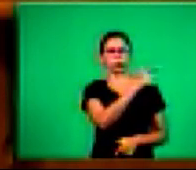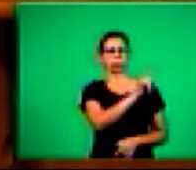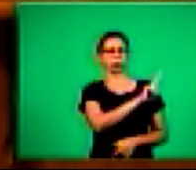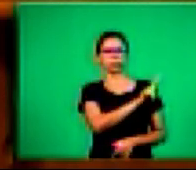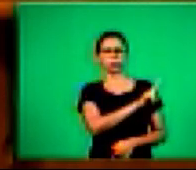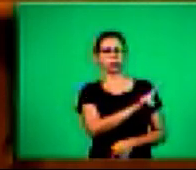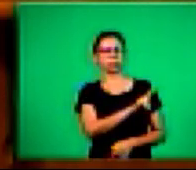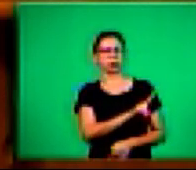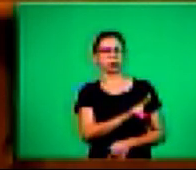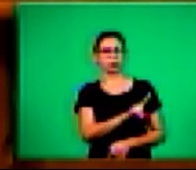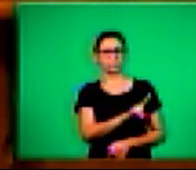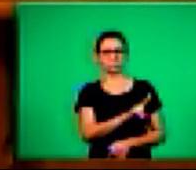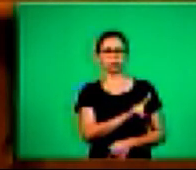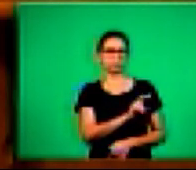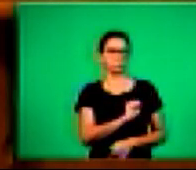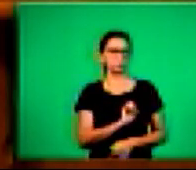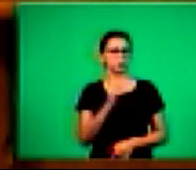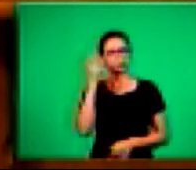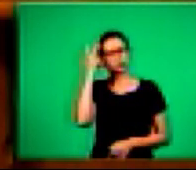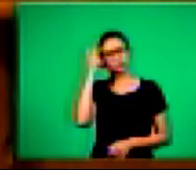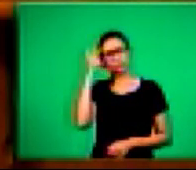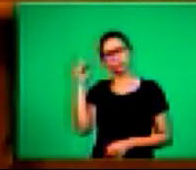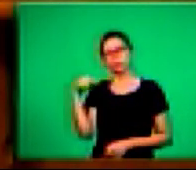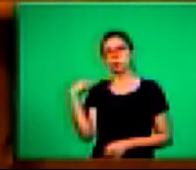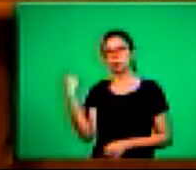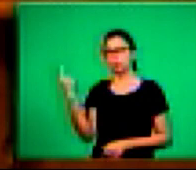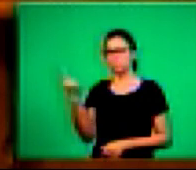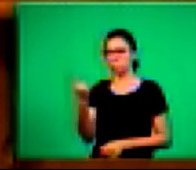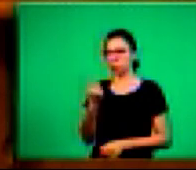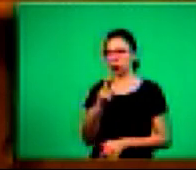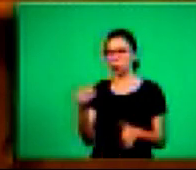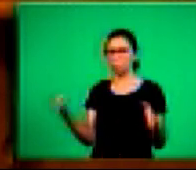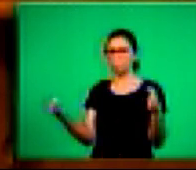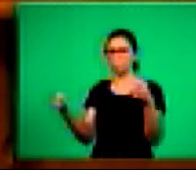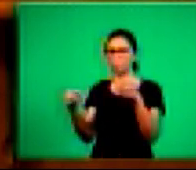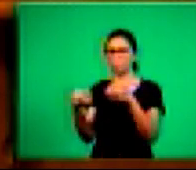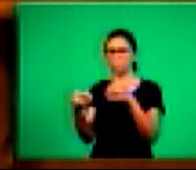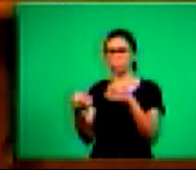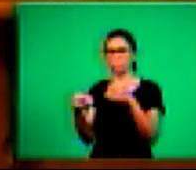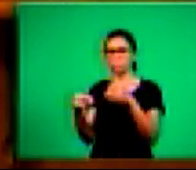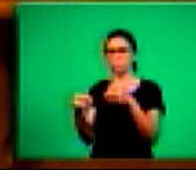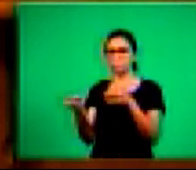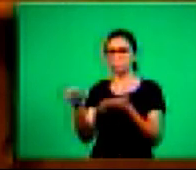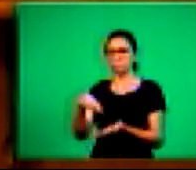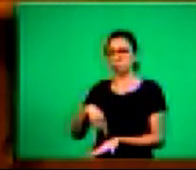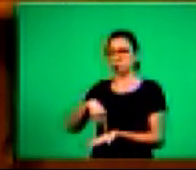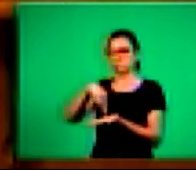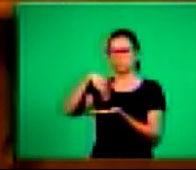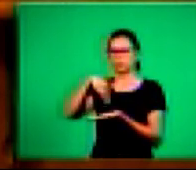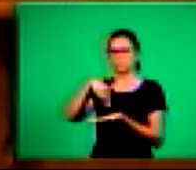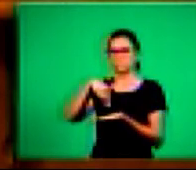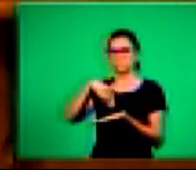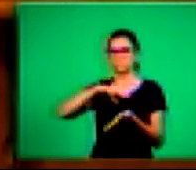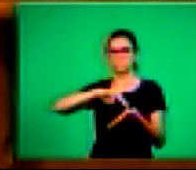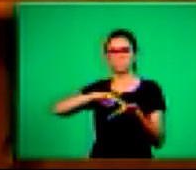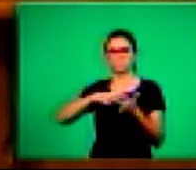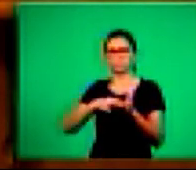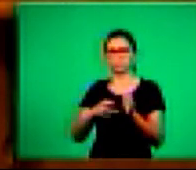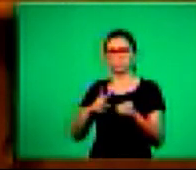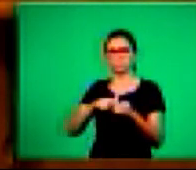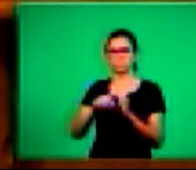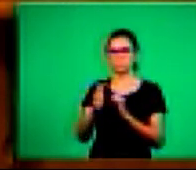damos énfasis a este nombre para el cual fuimos llamados y estamos